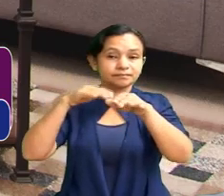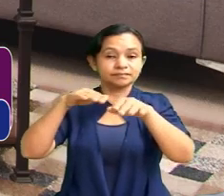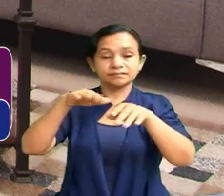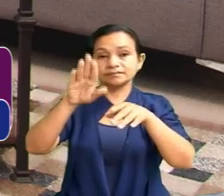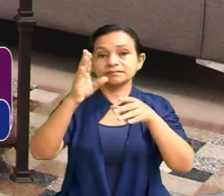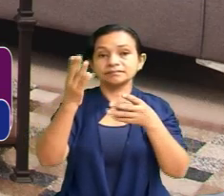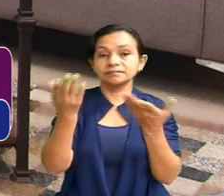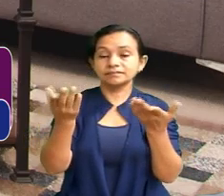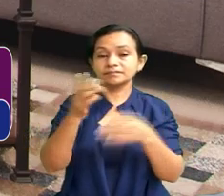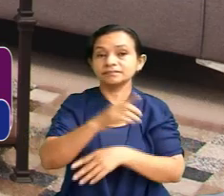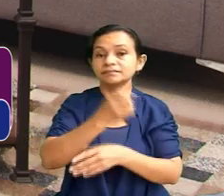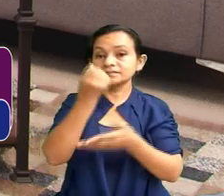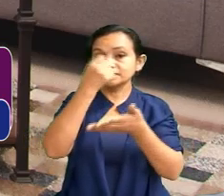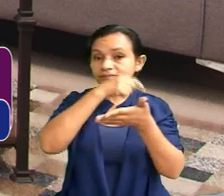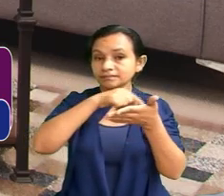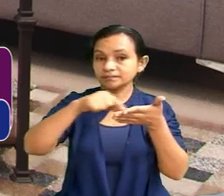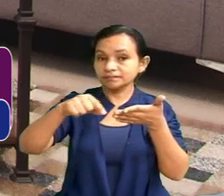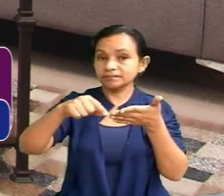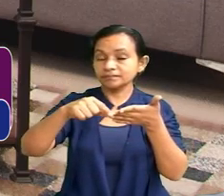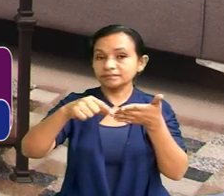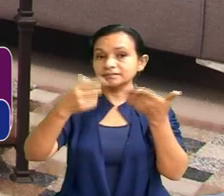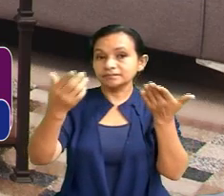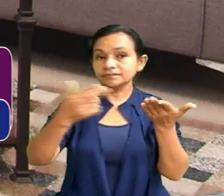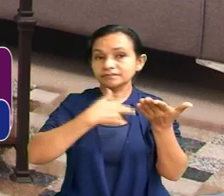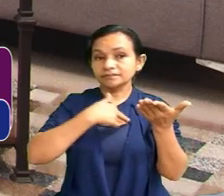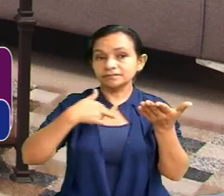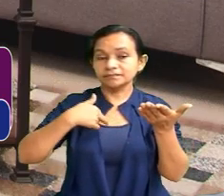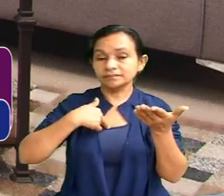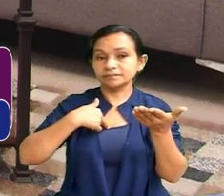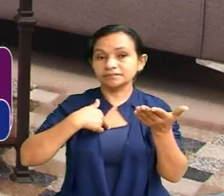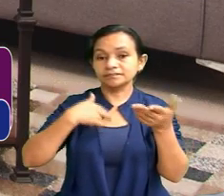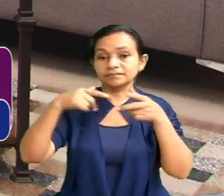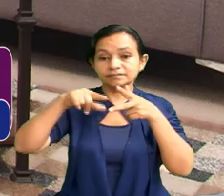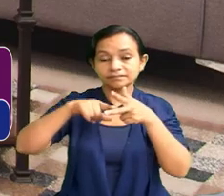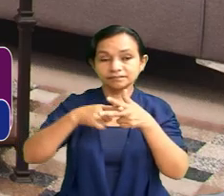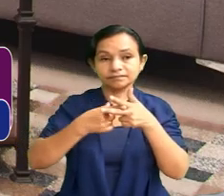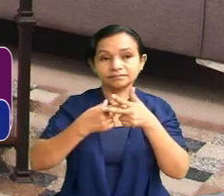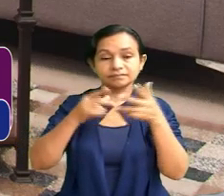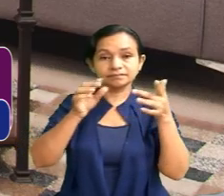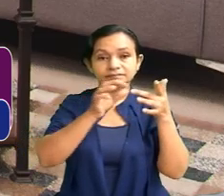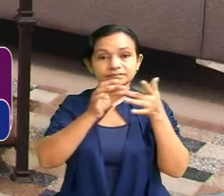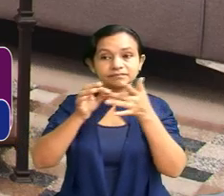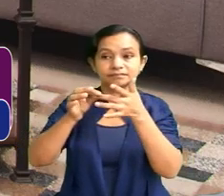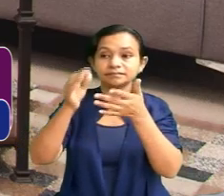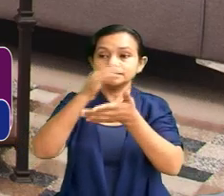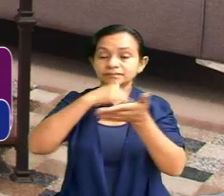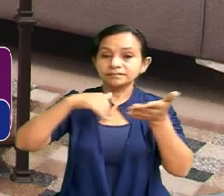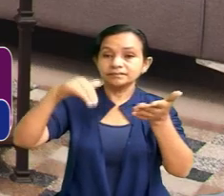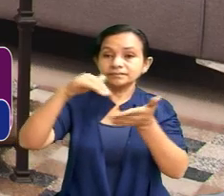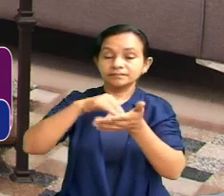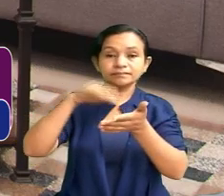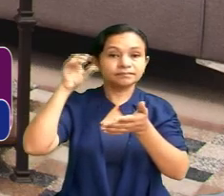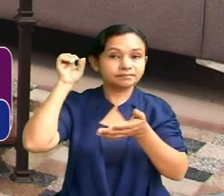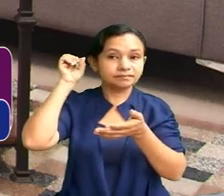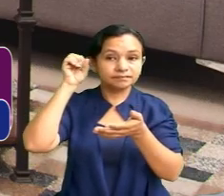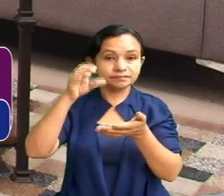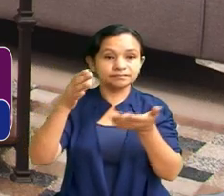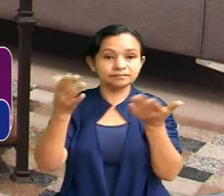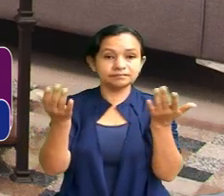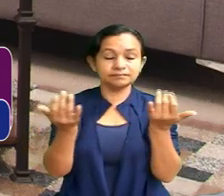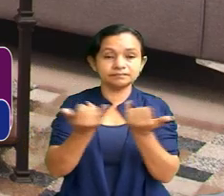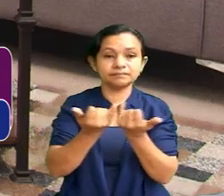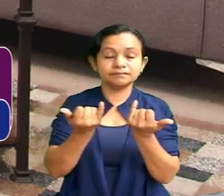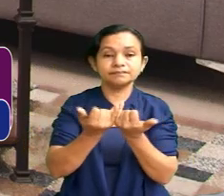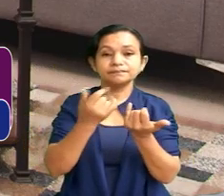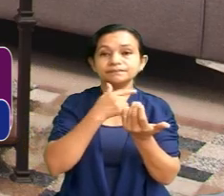fecha o simple y sencillamente pues arreglan puntos de partida especiales de los centros turísticos y así sí así es efectivamente